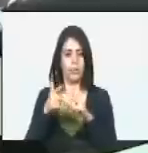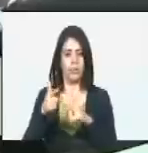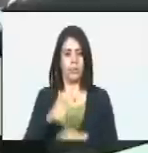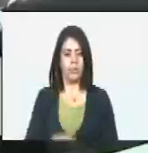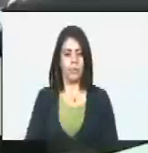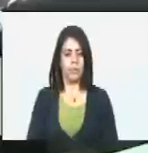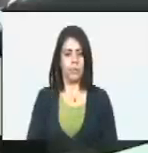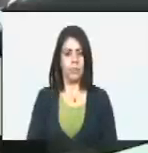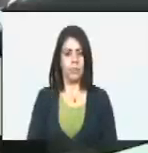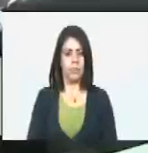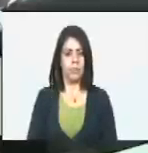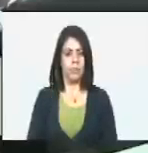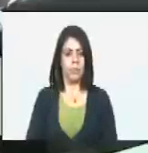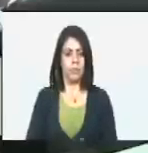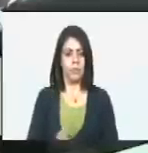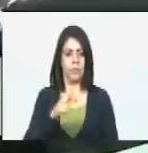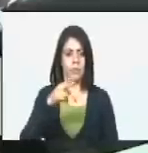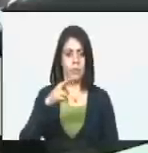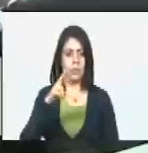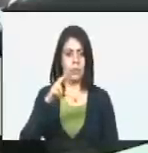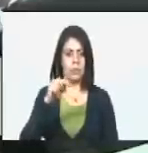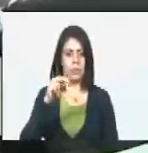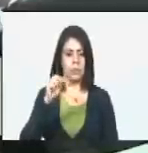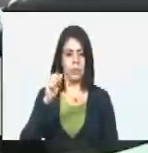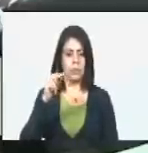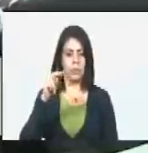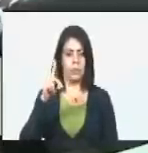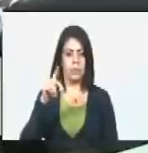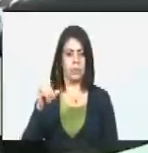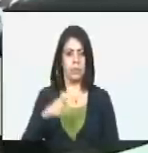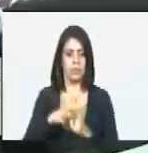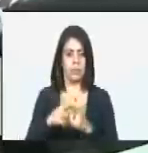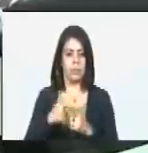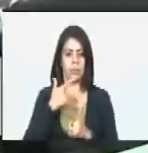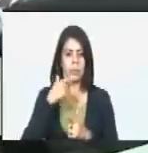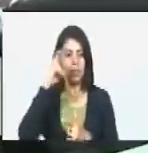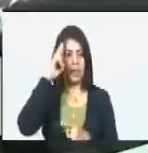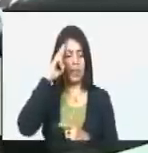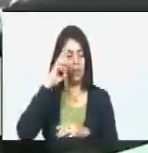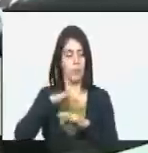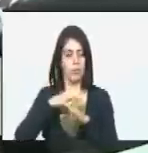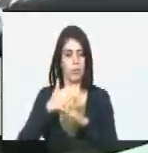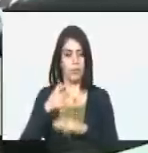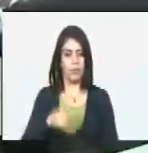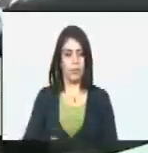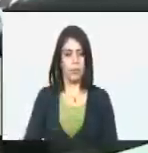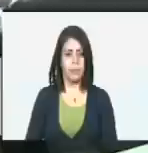Miguel Hernández, tengo que darle la razón.